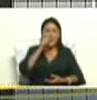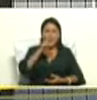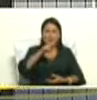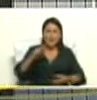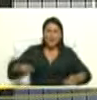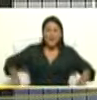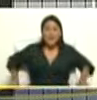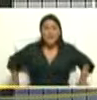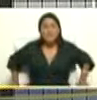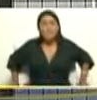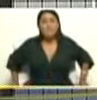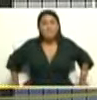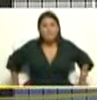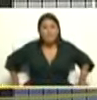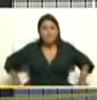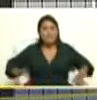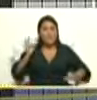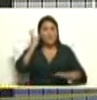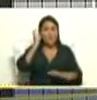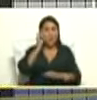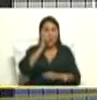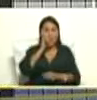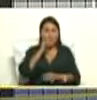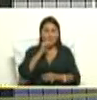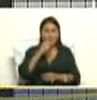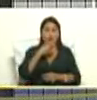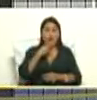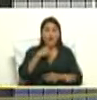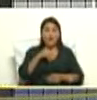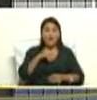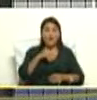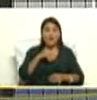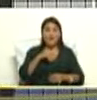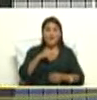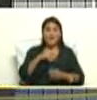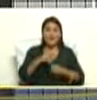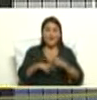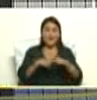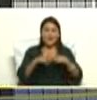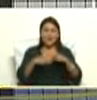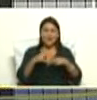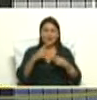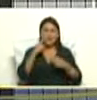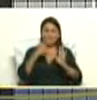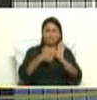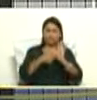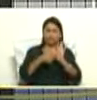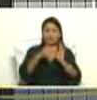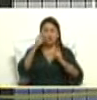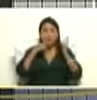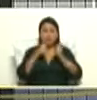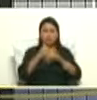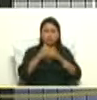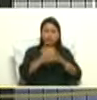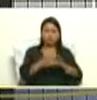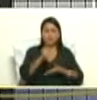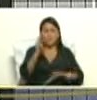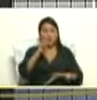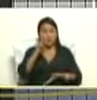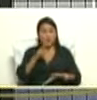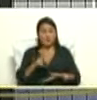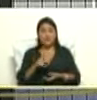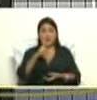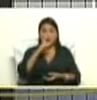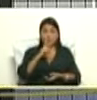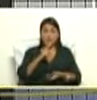revolución esto jovencita en los primeros años de Revolución y sacó la cara por Chávez y por el país aquel